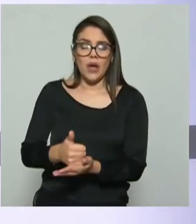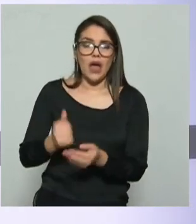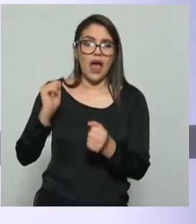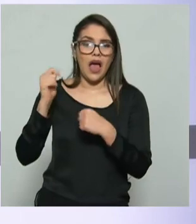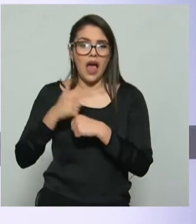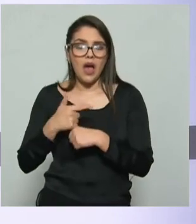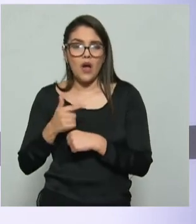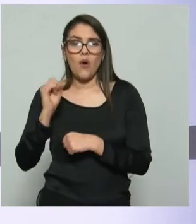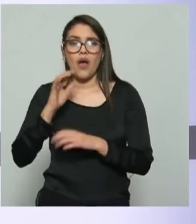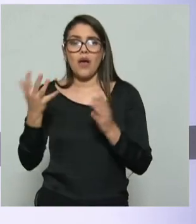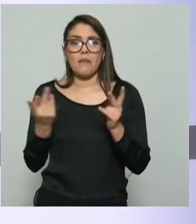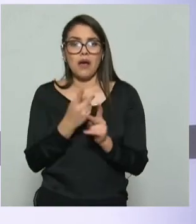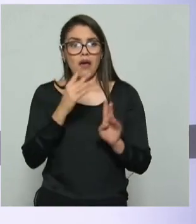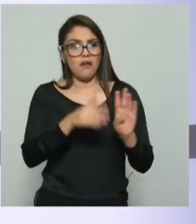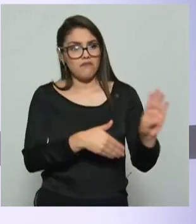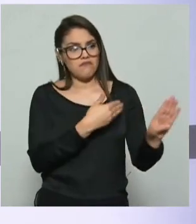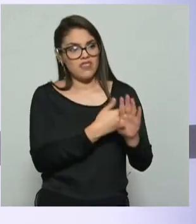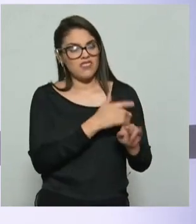somos personas